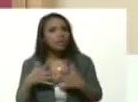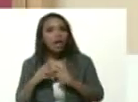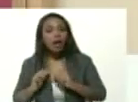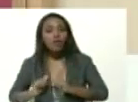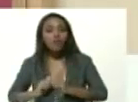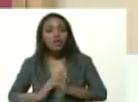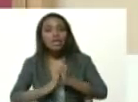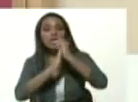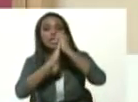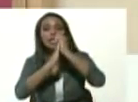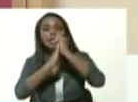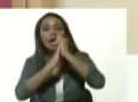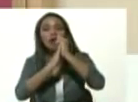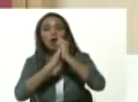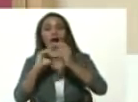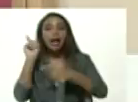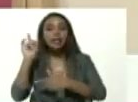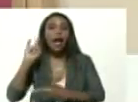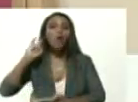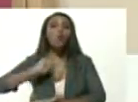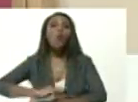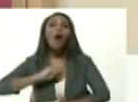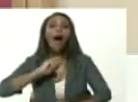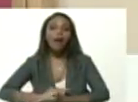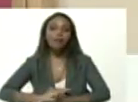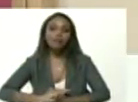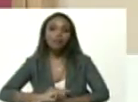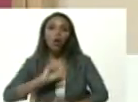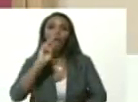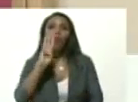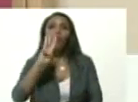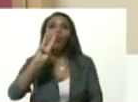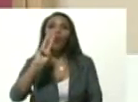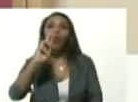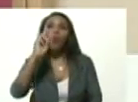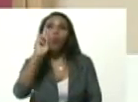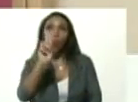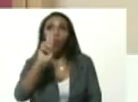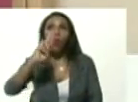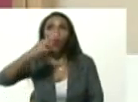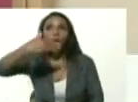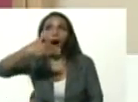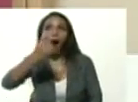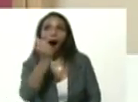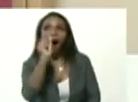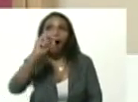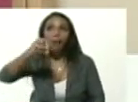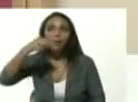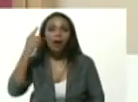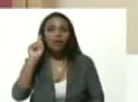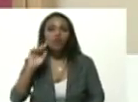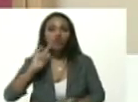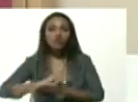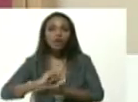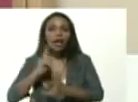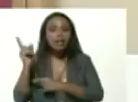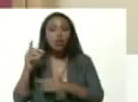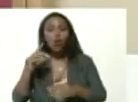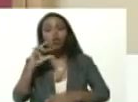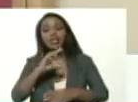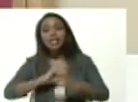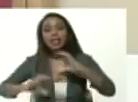el proceso en Wuhan y el resto de China, van a tener un encuentro con el ministro de Salud, con los